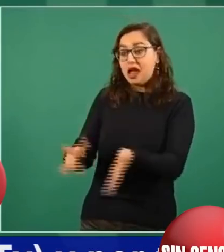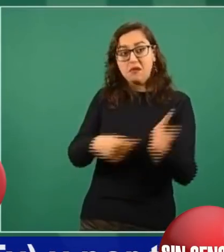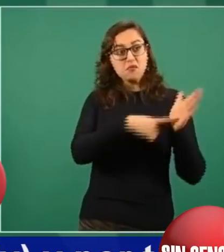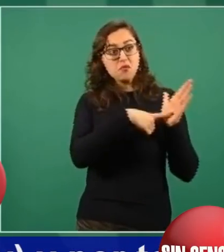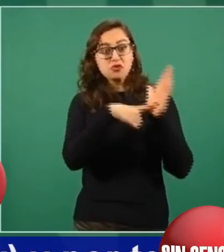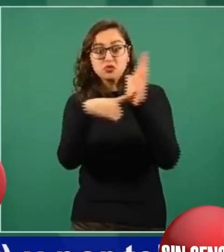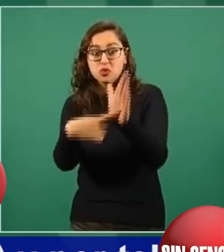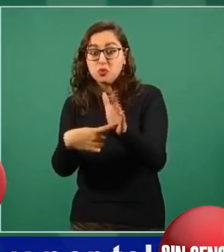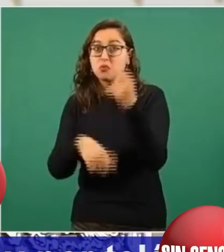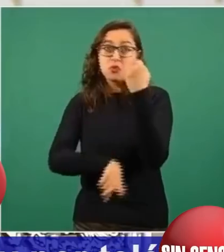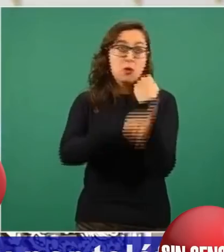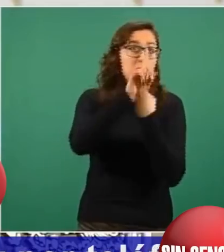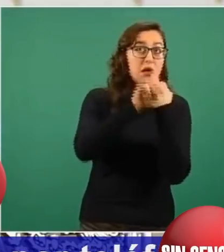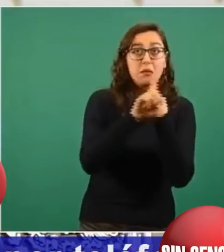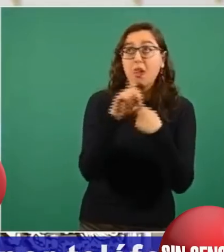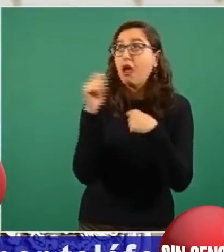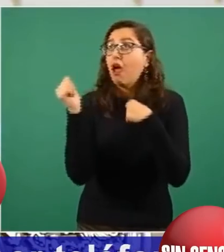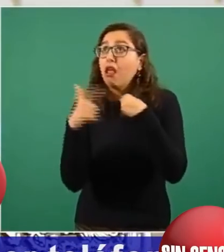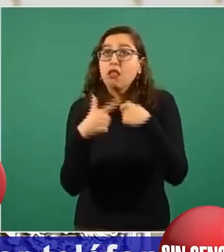demostrado